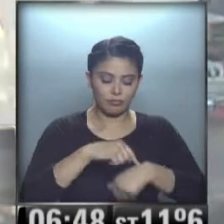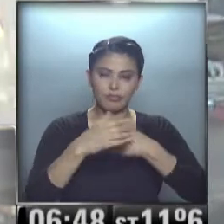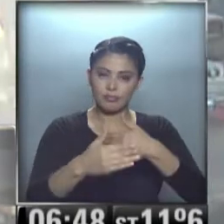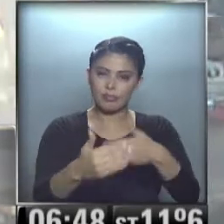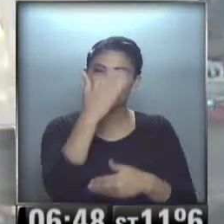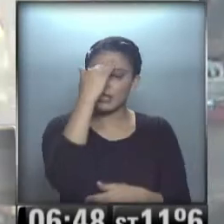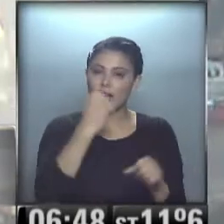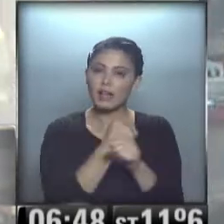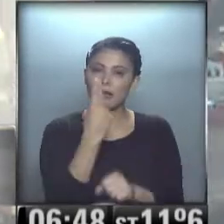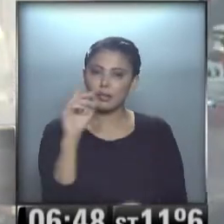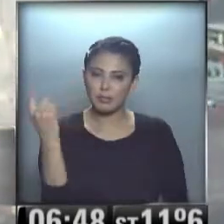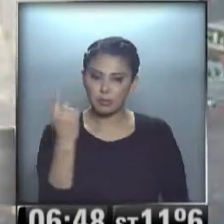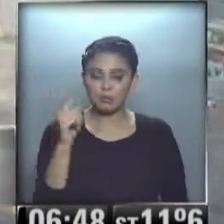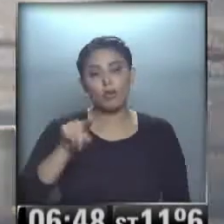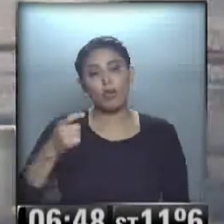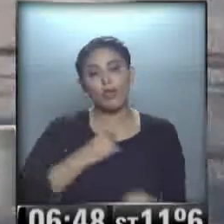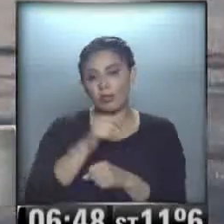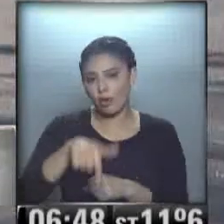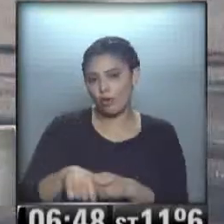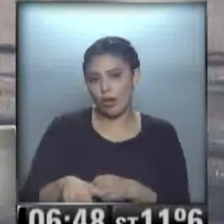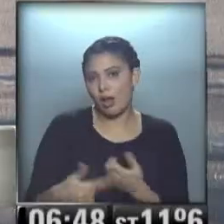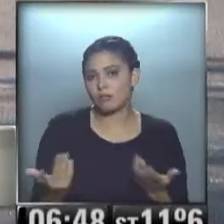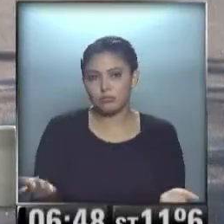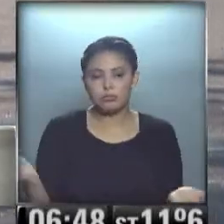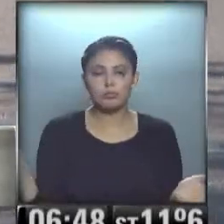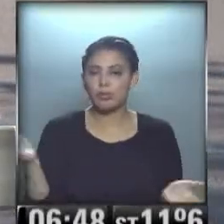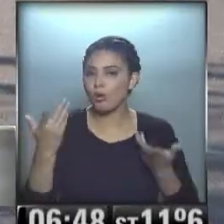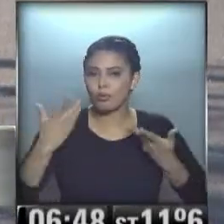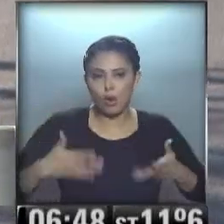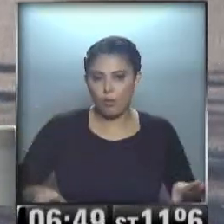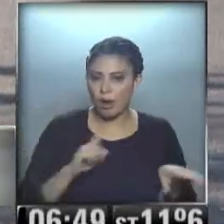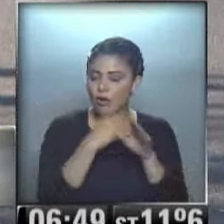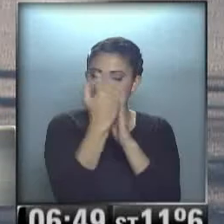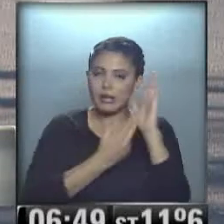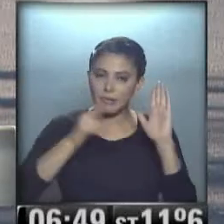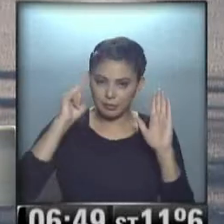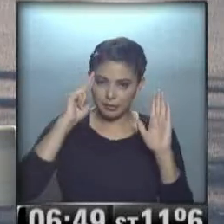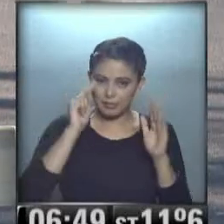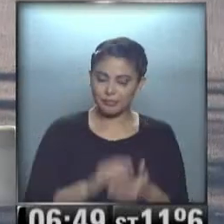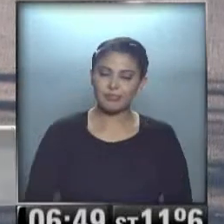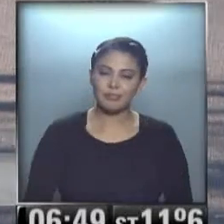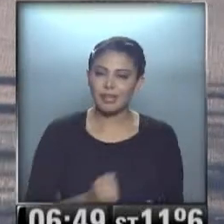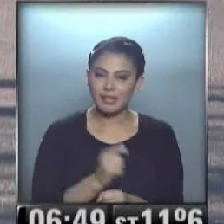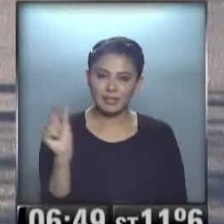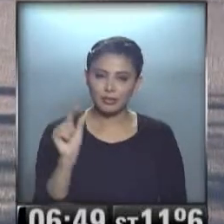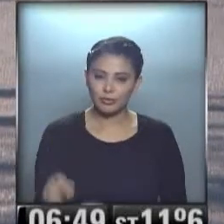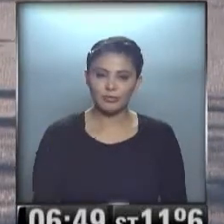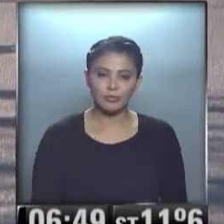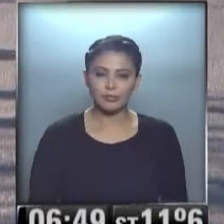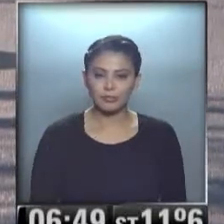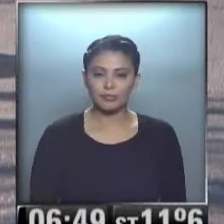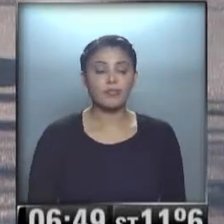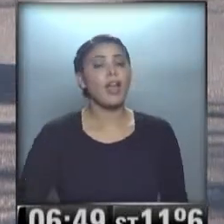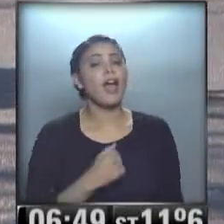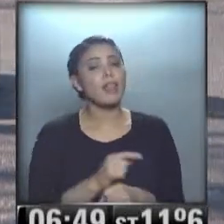15 a 20 minutos, el resto al menos por ahora lo hace de acuerdo a los cronogramas planificados. Hasta luego. Hasta